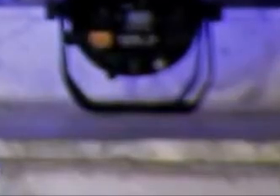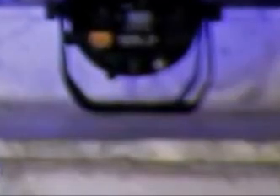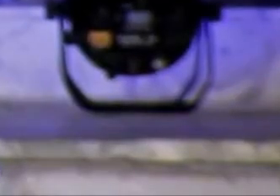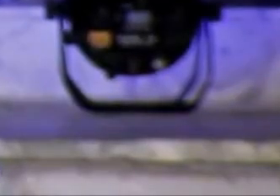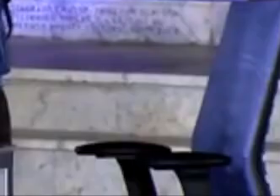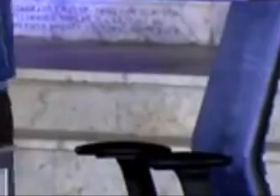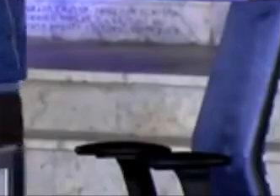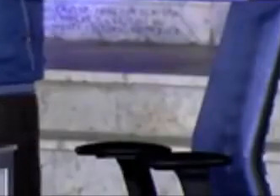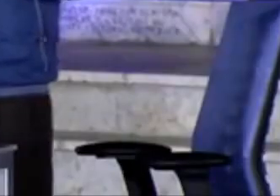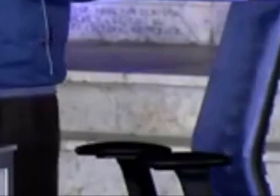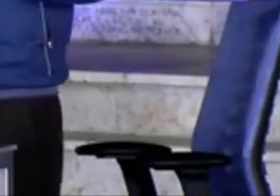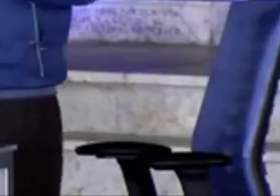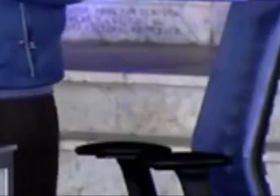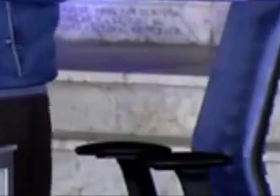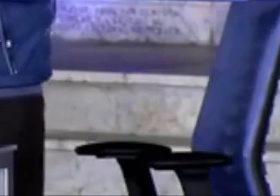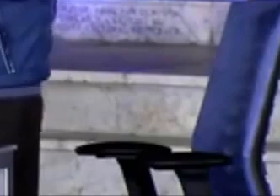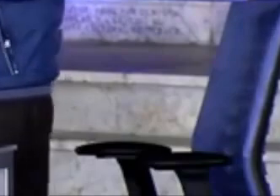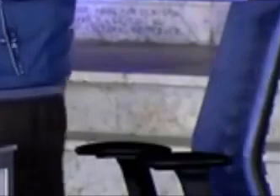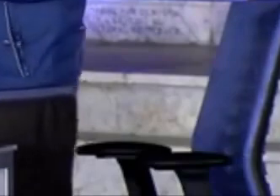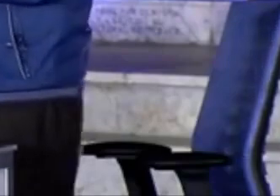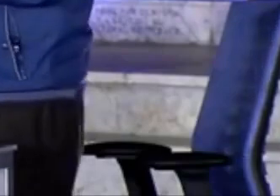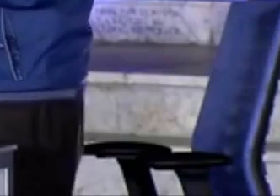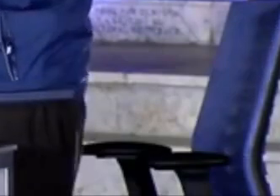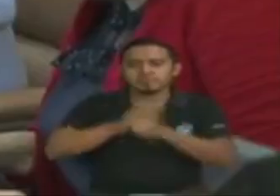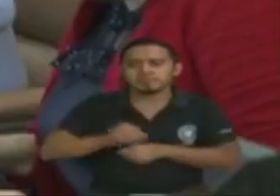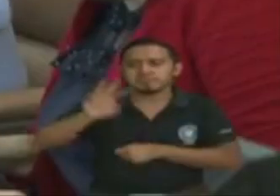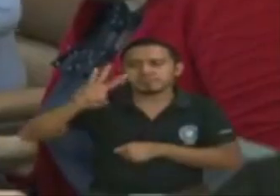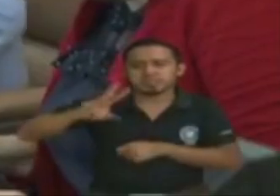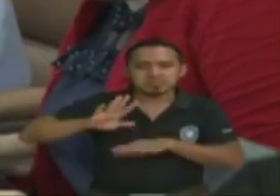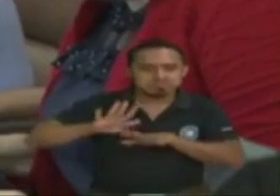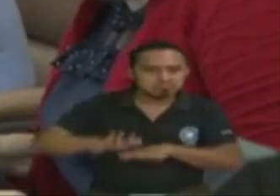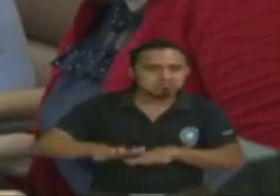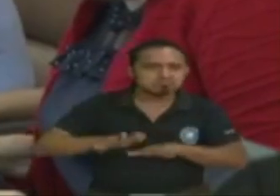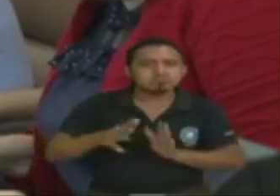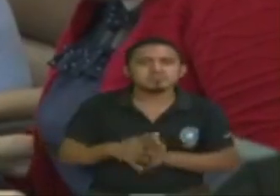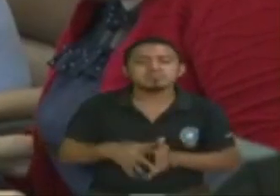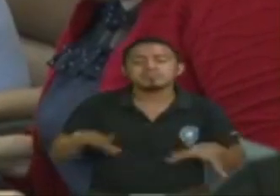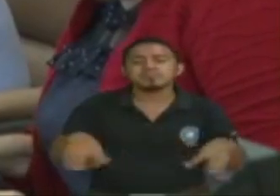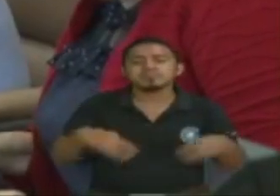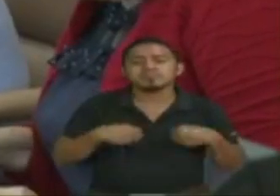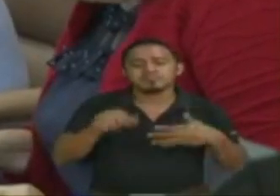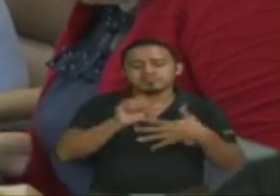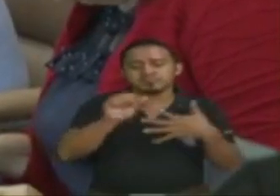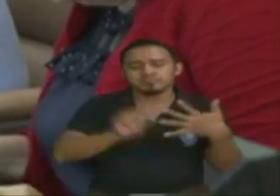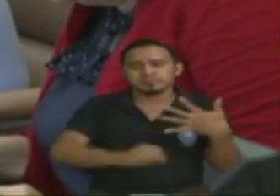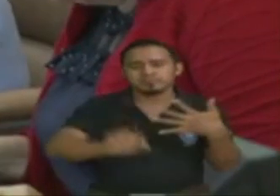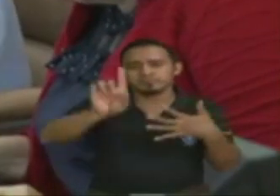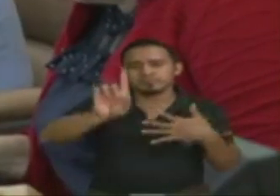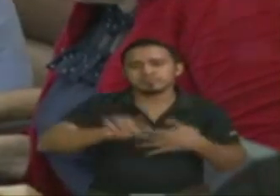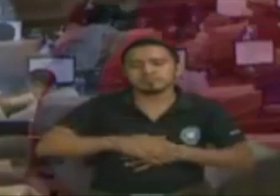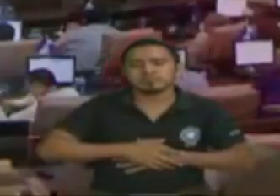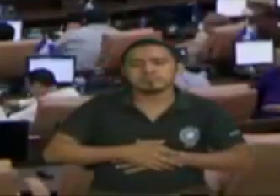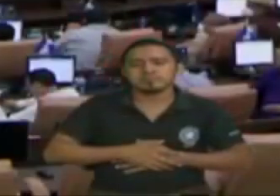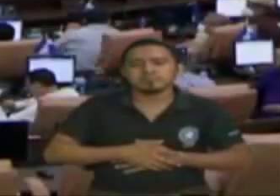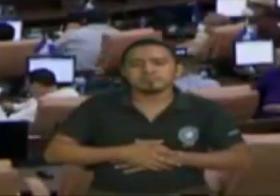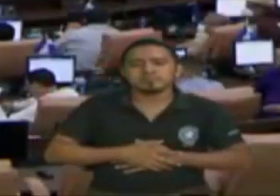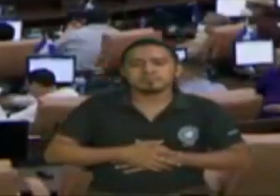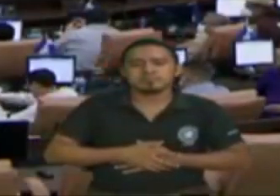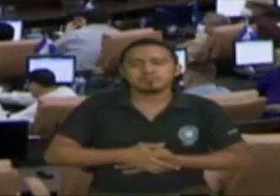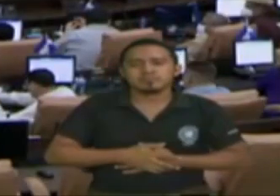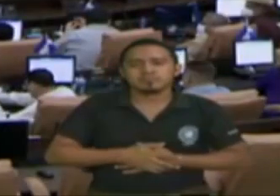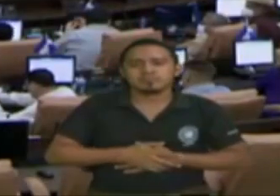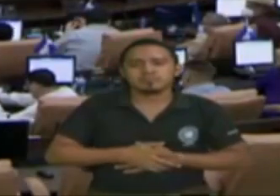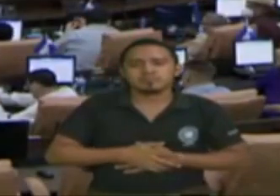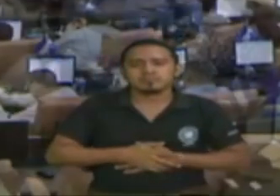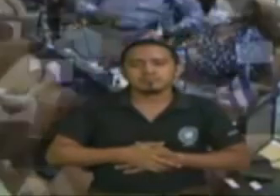considerando que el gobierno usó como argumento para la reforma su supuesta preocupación por los femicidios pero daniela ortega y rosario murillo